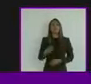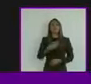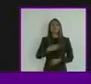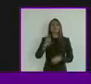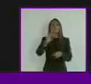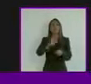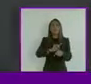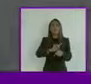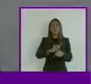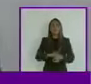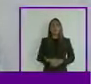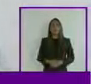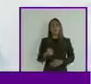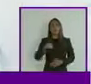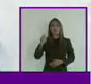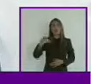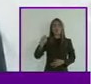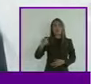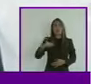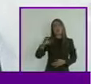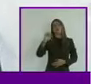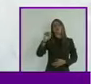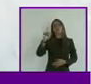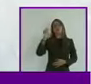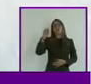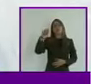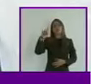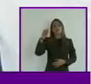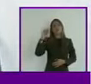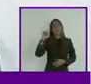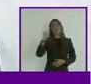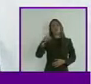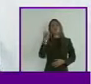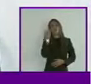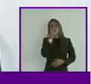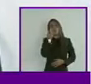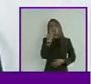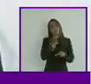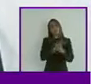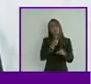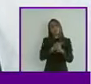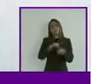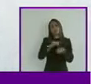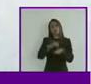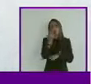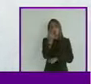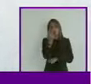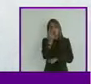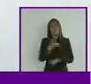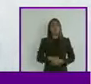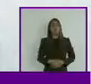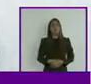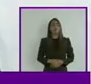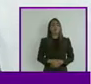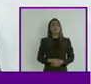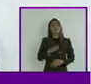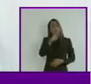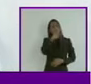días. Mi nombre es Sua, vengo de la Nacional Preparatoria número 1. Y bueno, la respuesta a la pregunta es